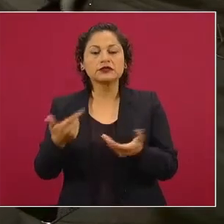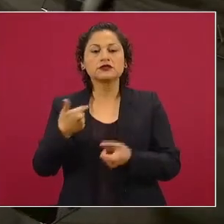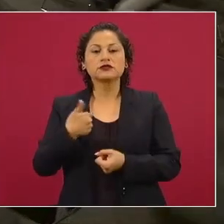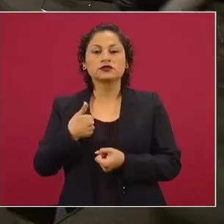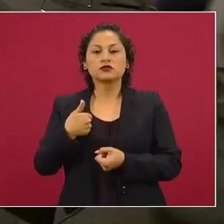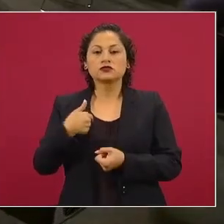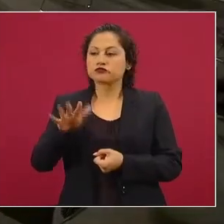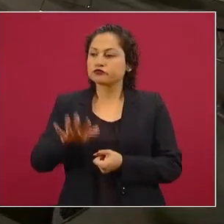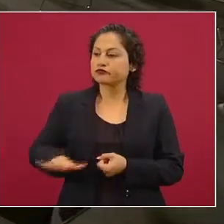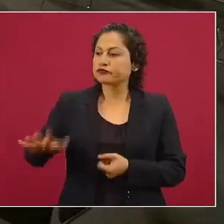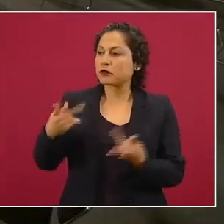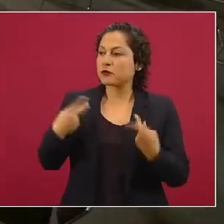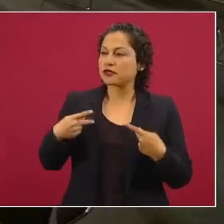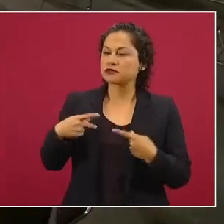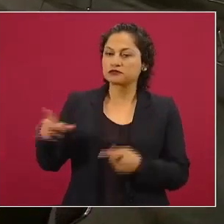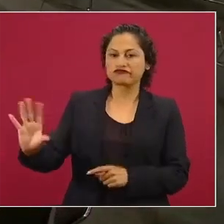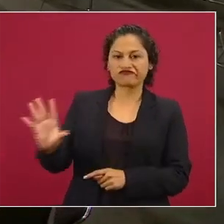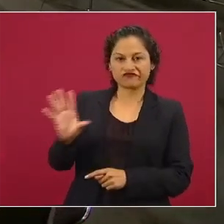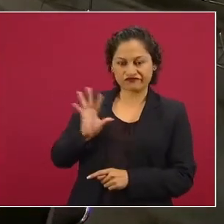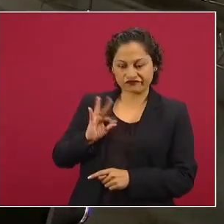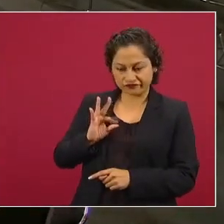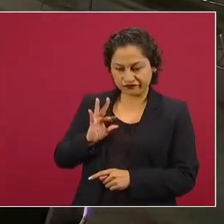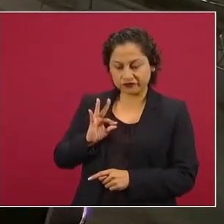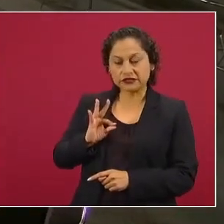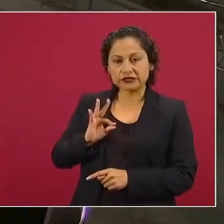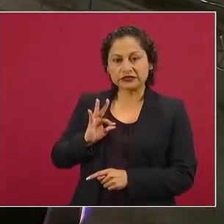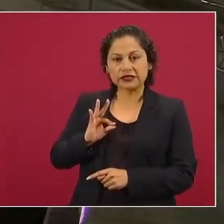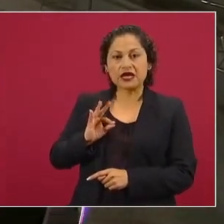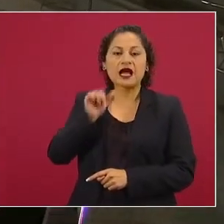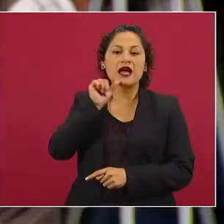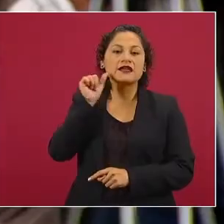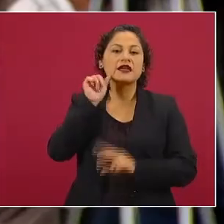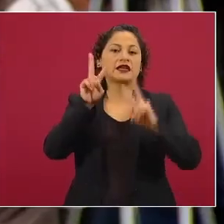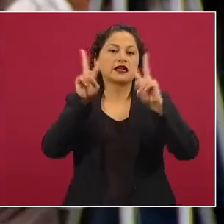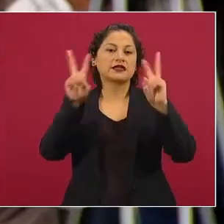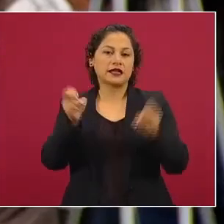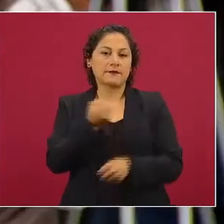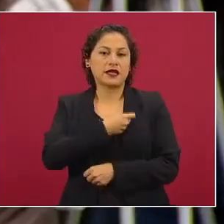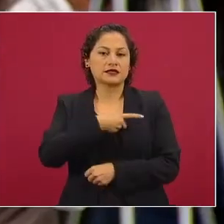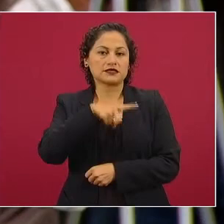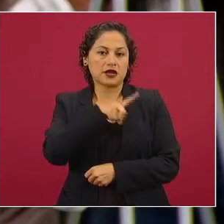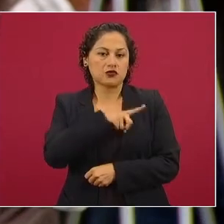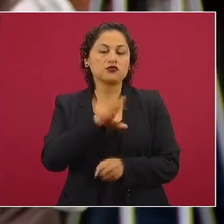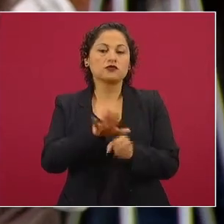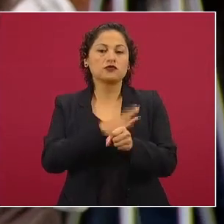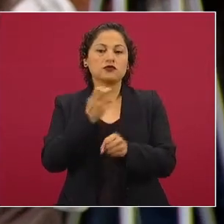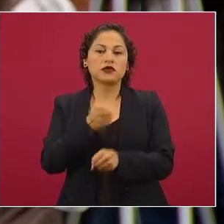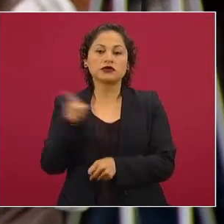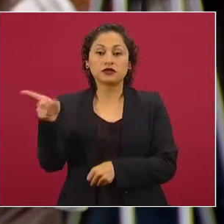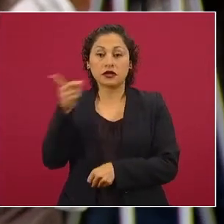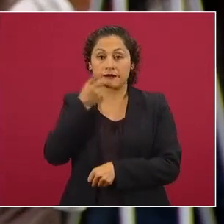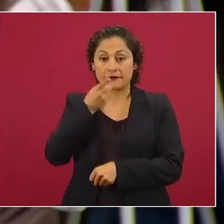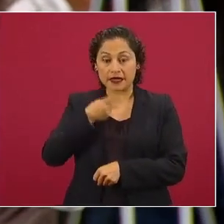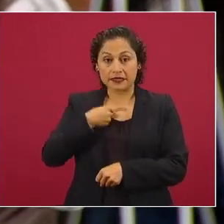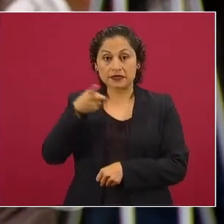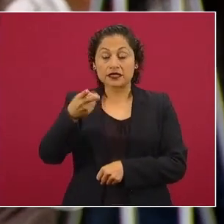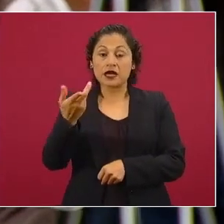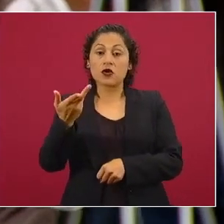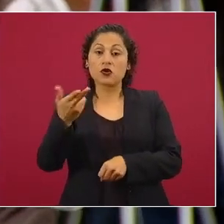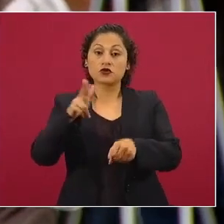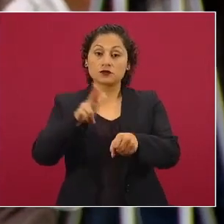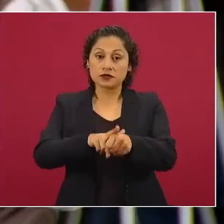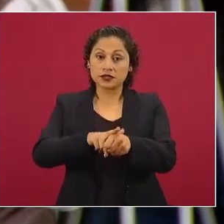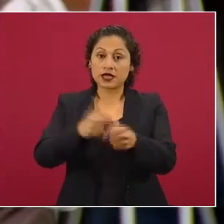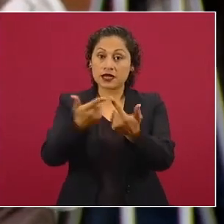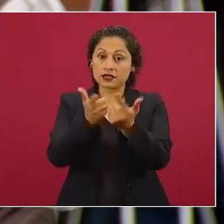Ciudadanos me dicen que era el Pulso de la Salud. Le comentara que en los hospitales de Grupo Ángeles y